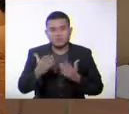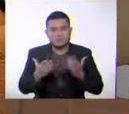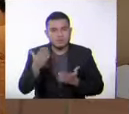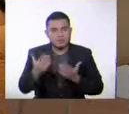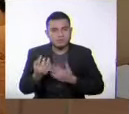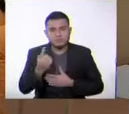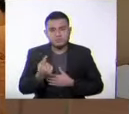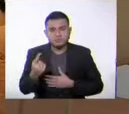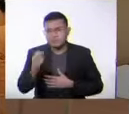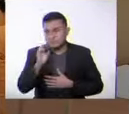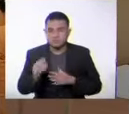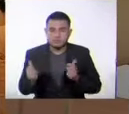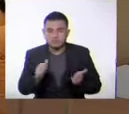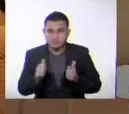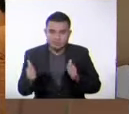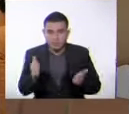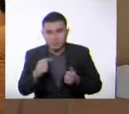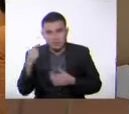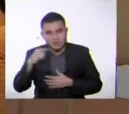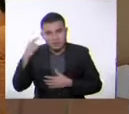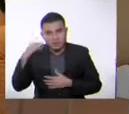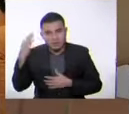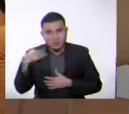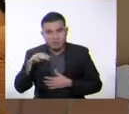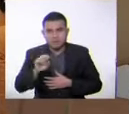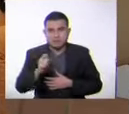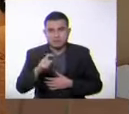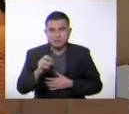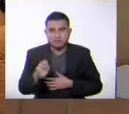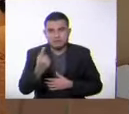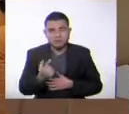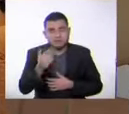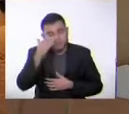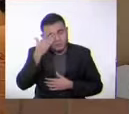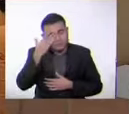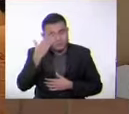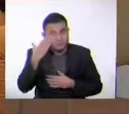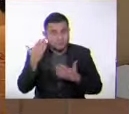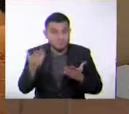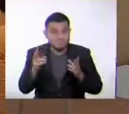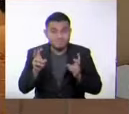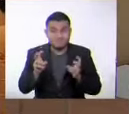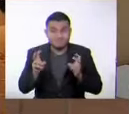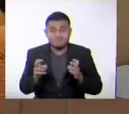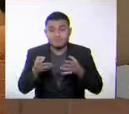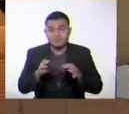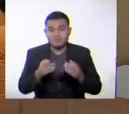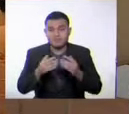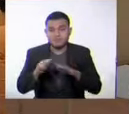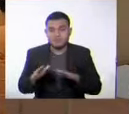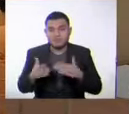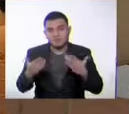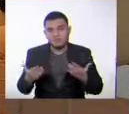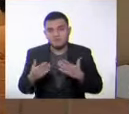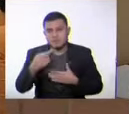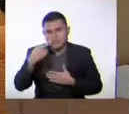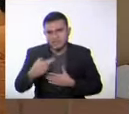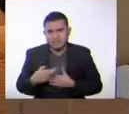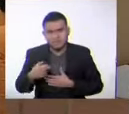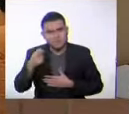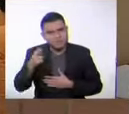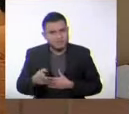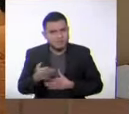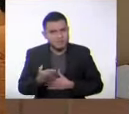del género o del sexo de las personas. ¿Cómo podríamos hablar de estos términos de forma diferente, o en realidad estamos hablando de una